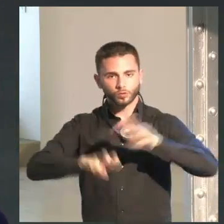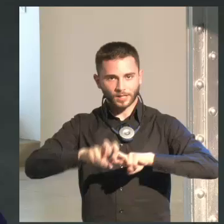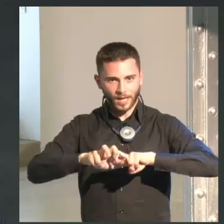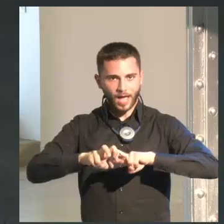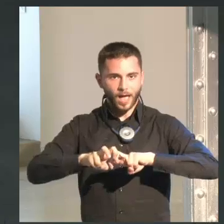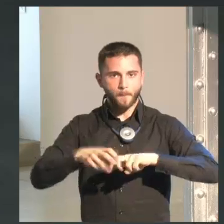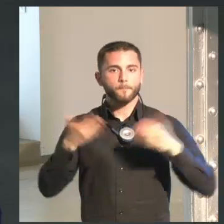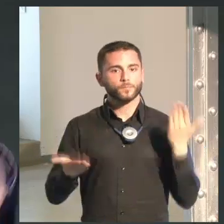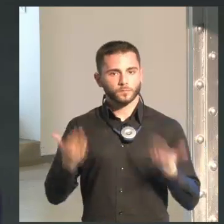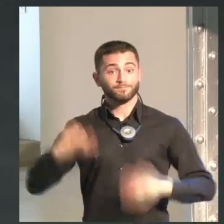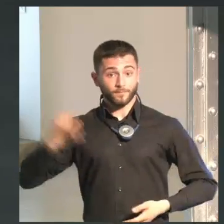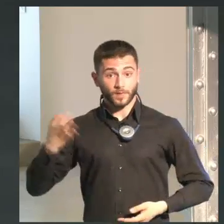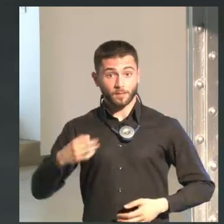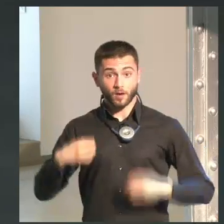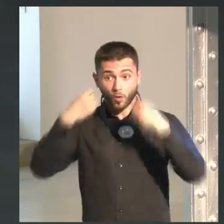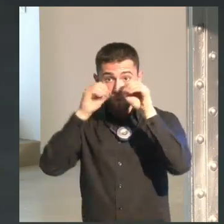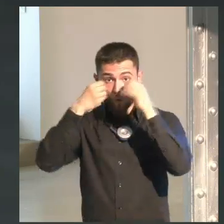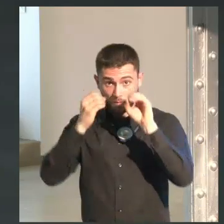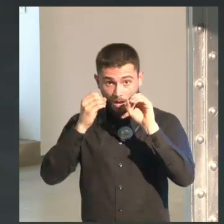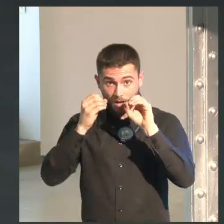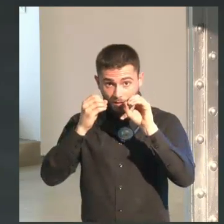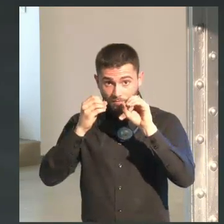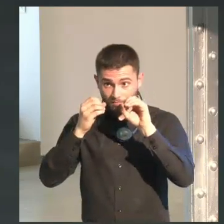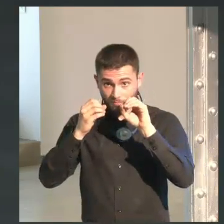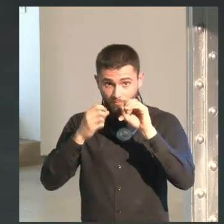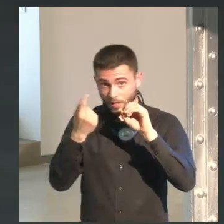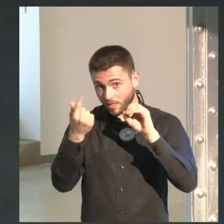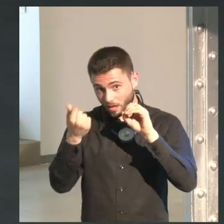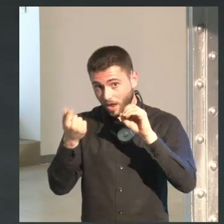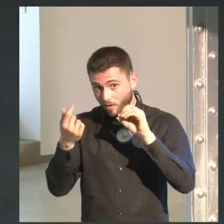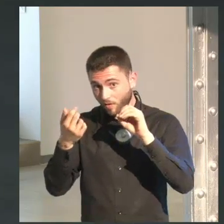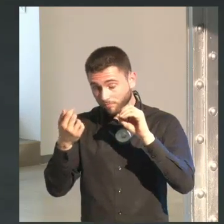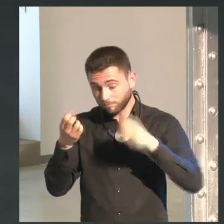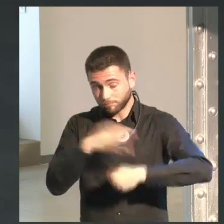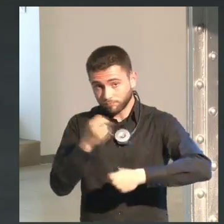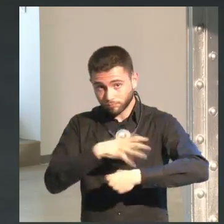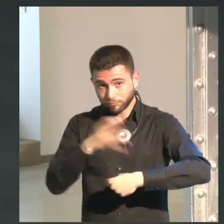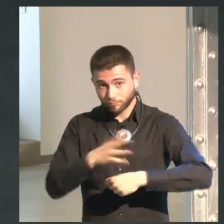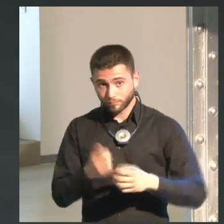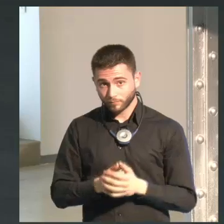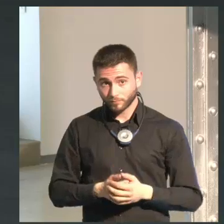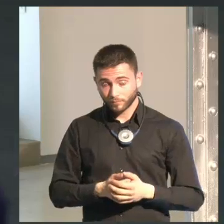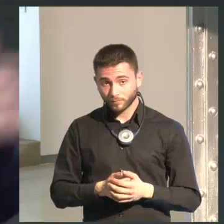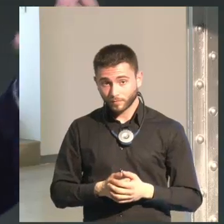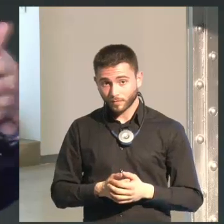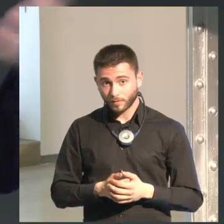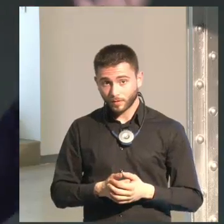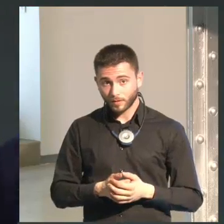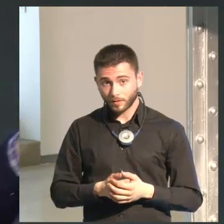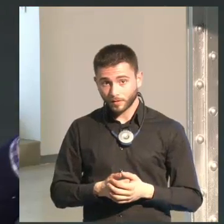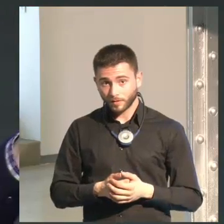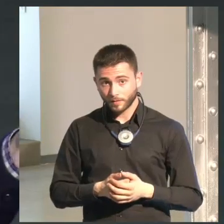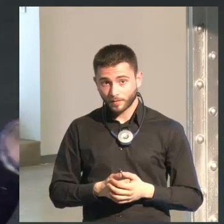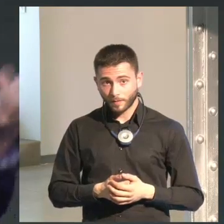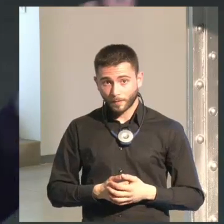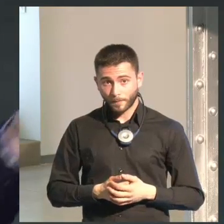sostenible. O sea, probablemente Google te cobrará en la medida que no sea capaz de encontrar el retorno suficiente desde el